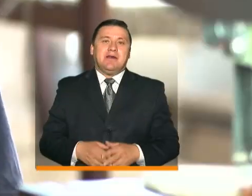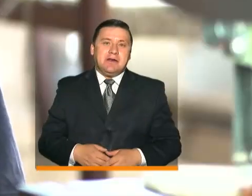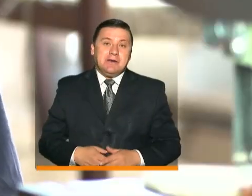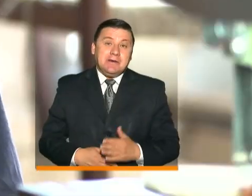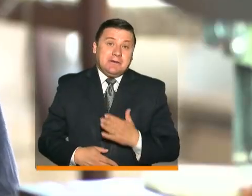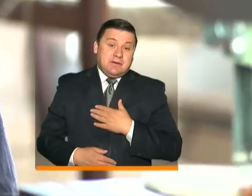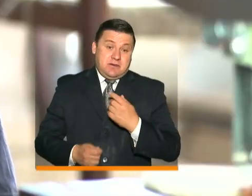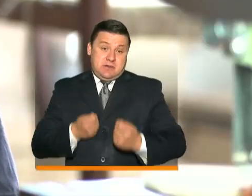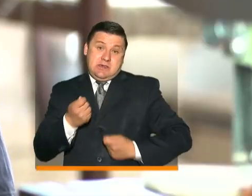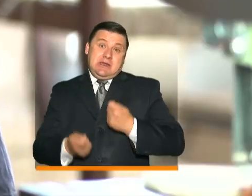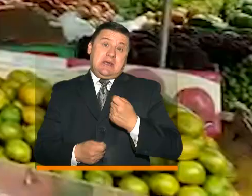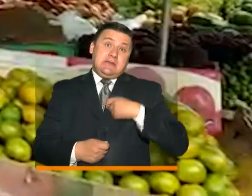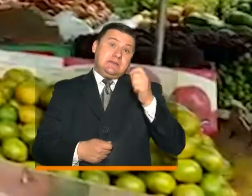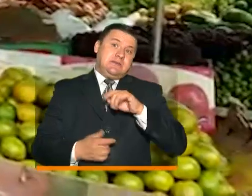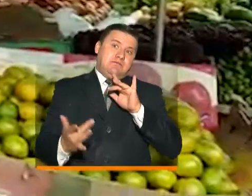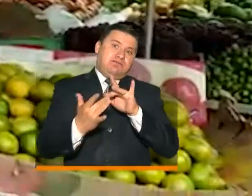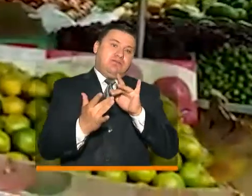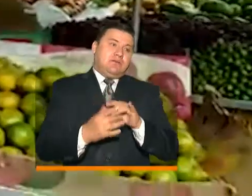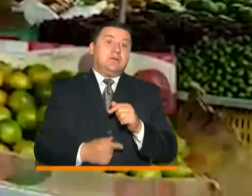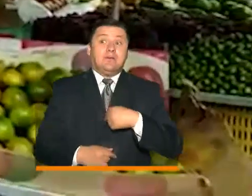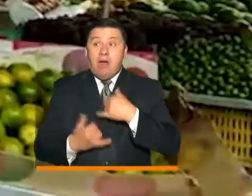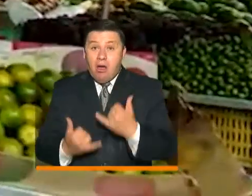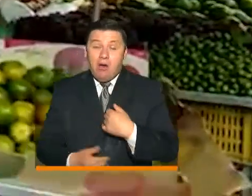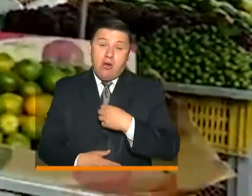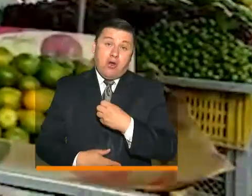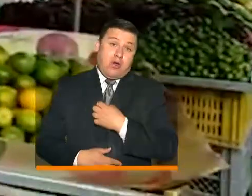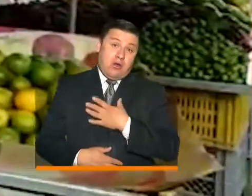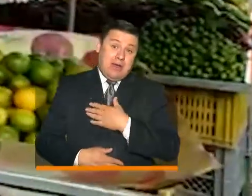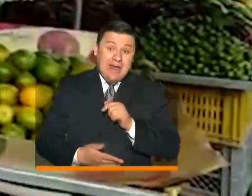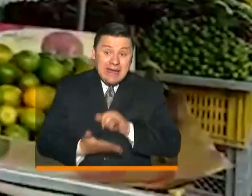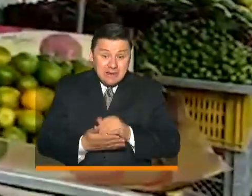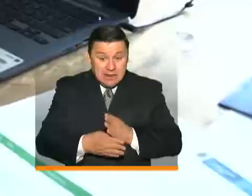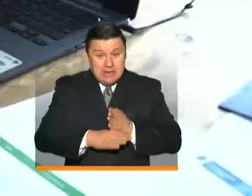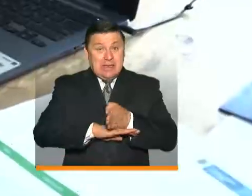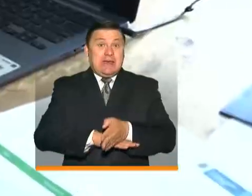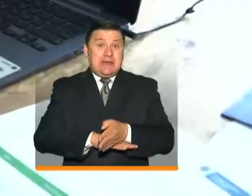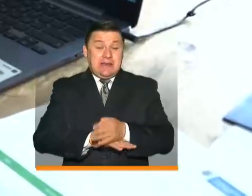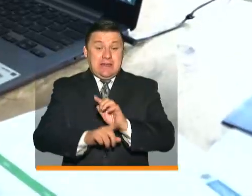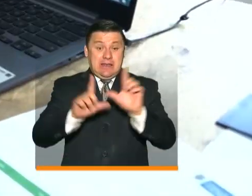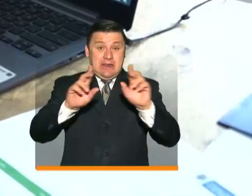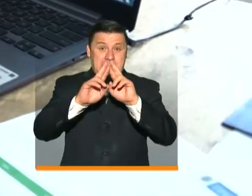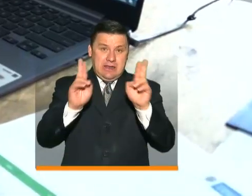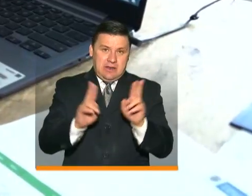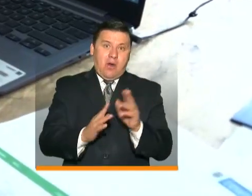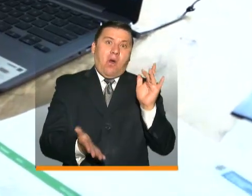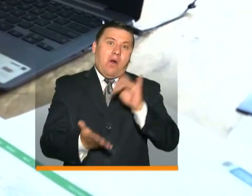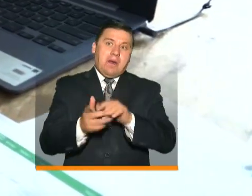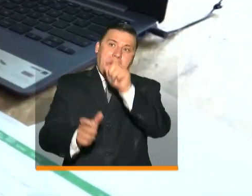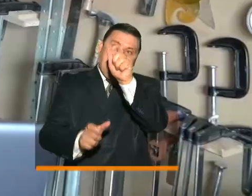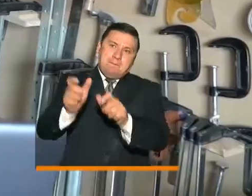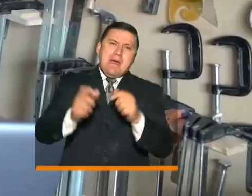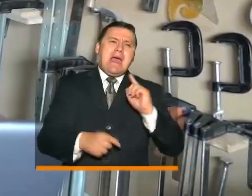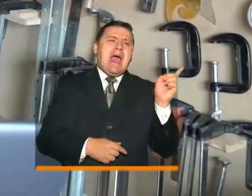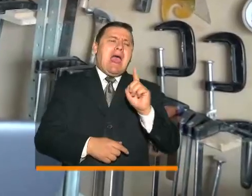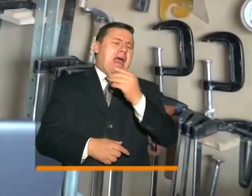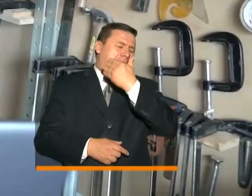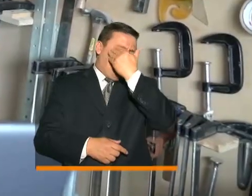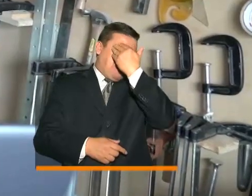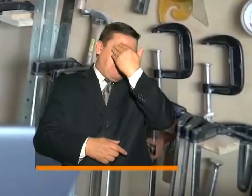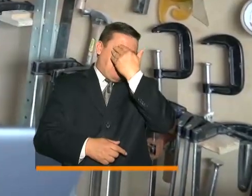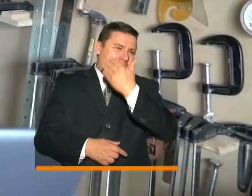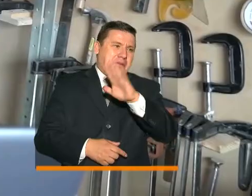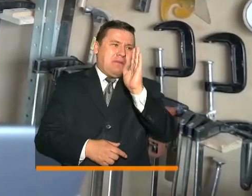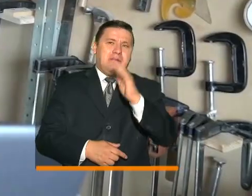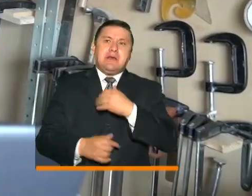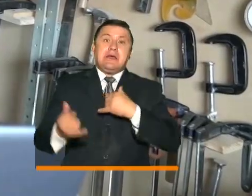Vital para el negocio estar conectado. He tenido la oportunidad a través de esto de volverme a conectar con personas que hace años no veía, personas